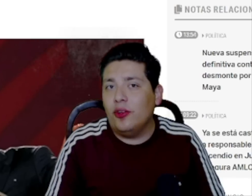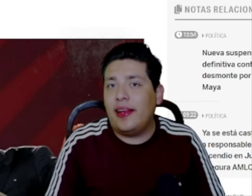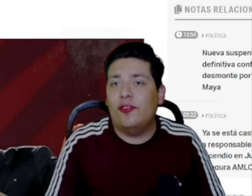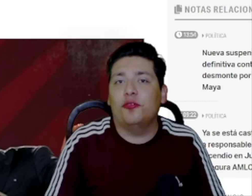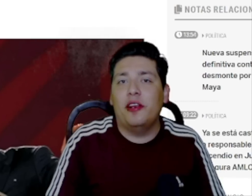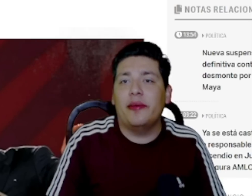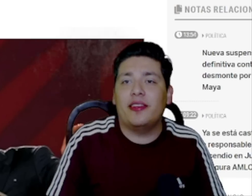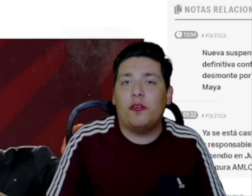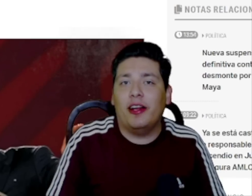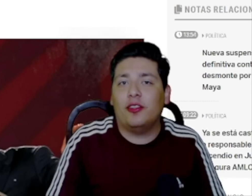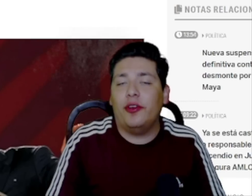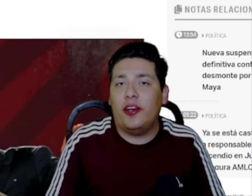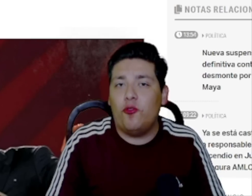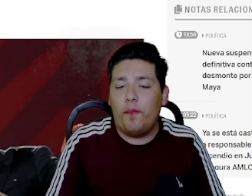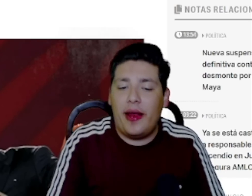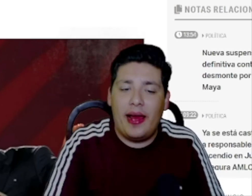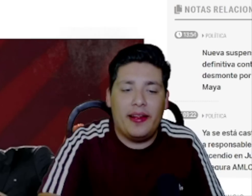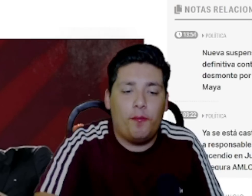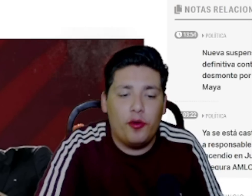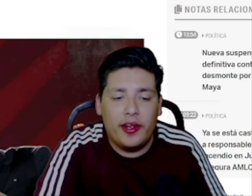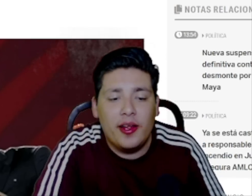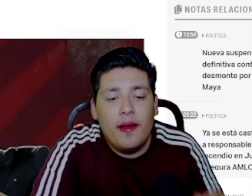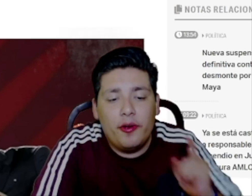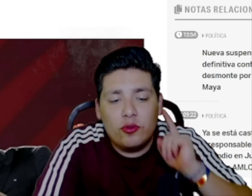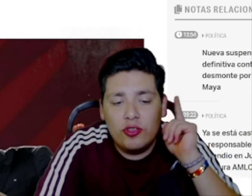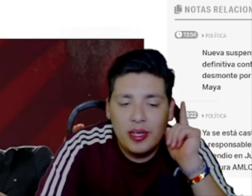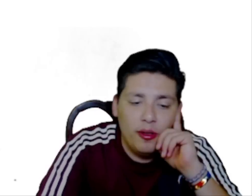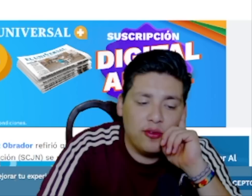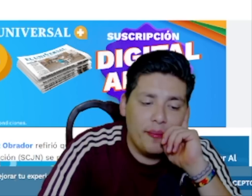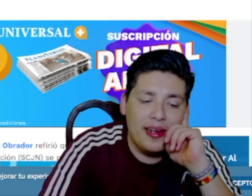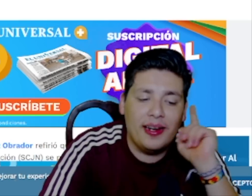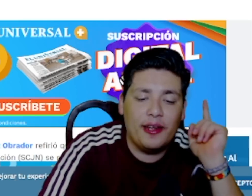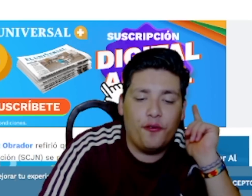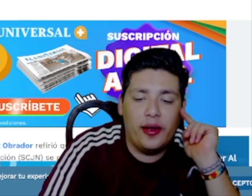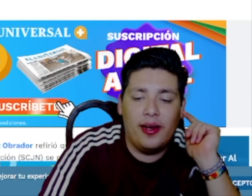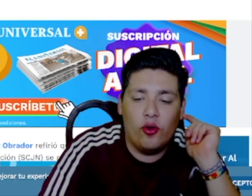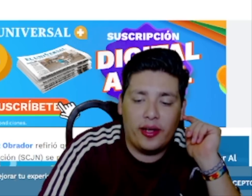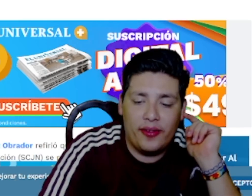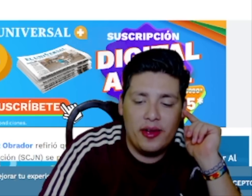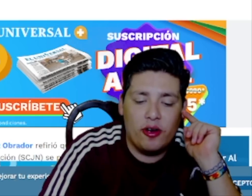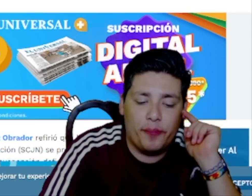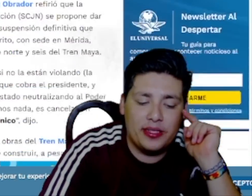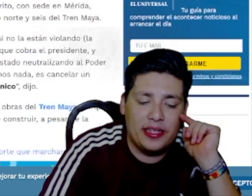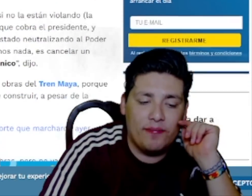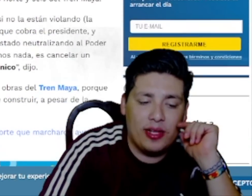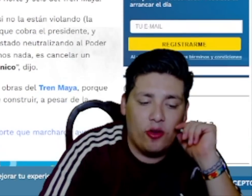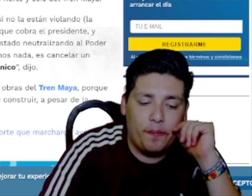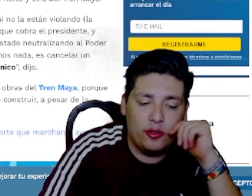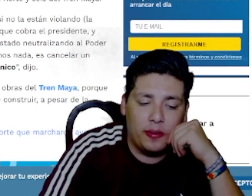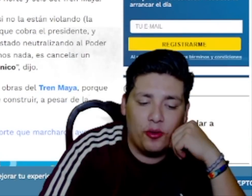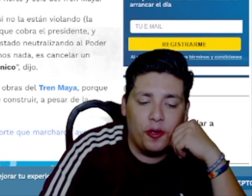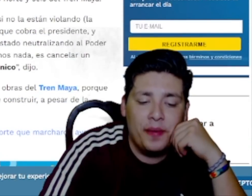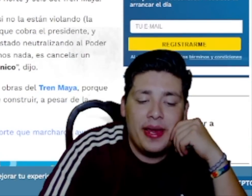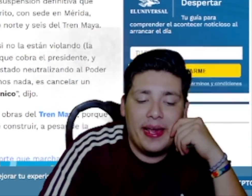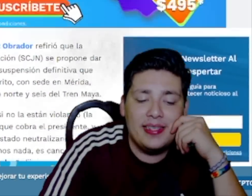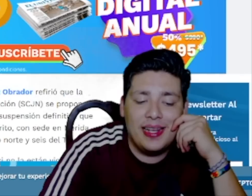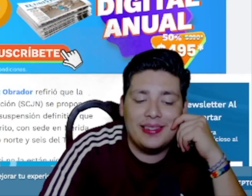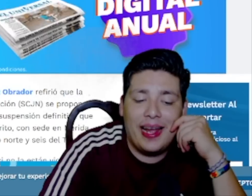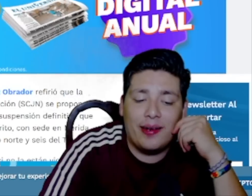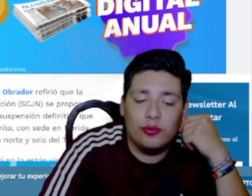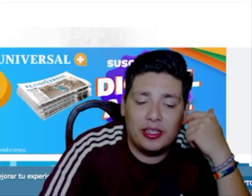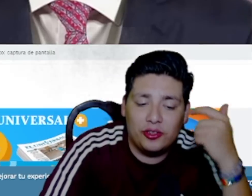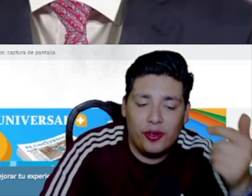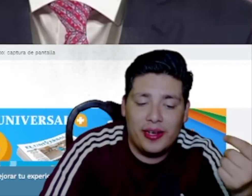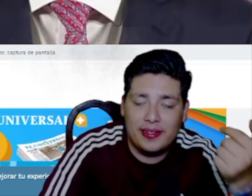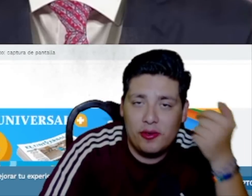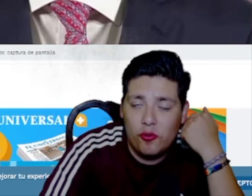ellos importa, el 2024, y recuperar el poder. Pero escuchemos, familia, qué fue lo que dijo el presidente López Obrador.